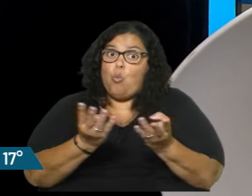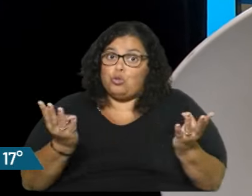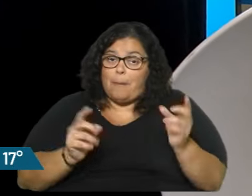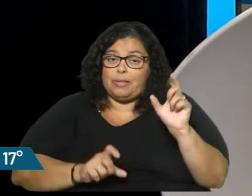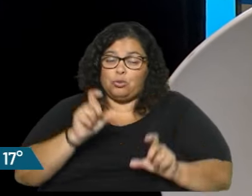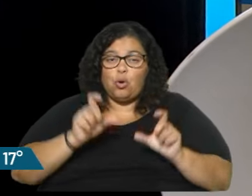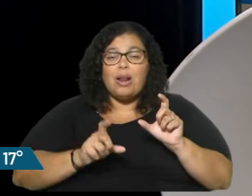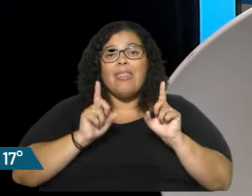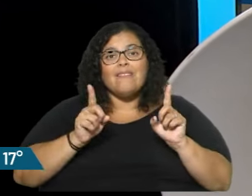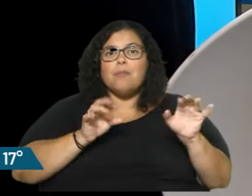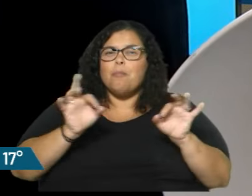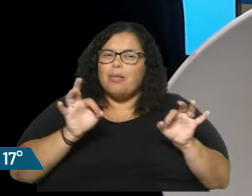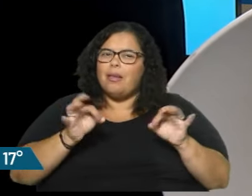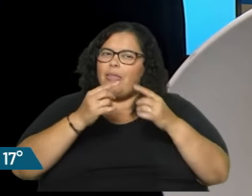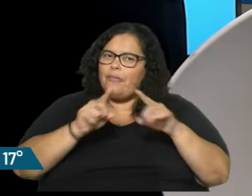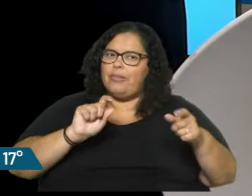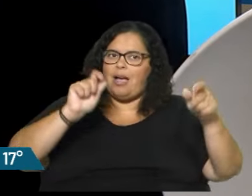métricas que tenemos que empezar a cambiarlas. Y bueno,